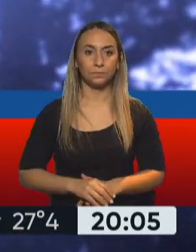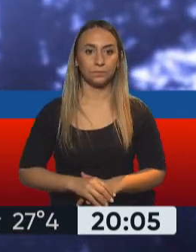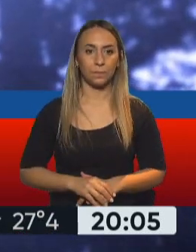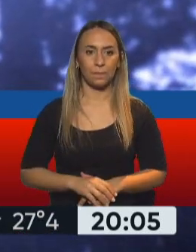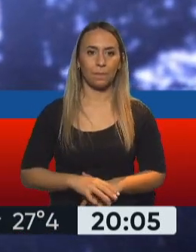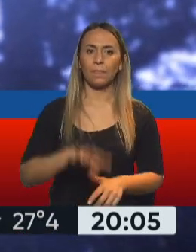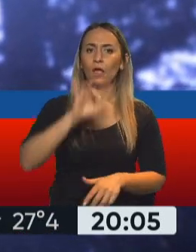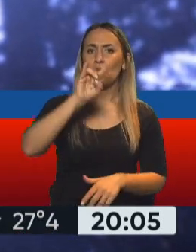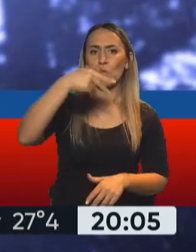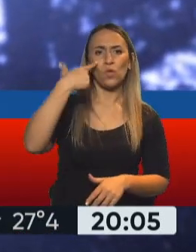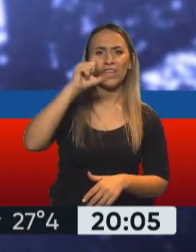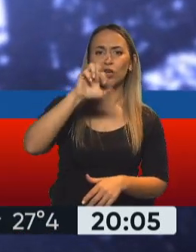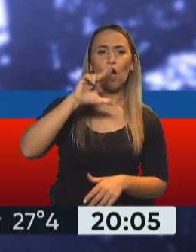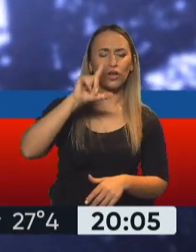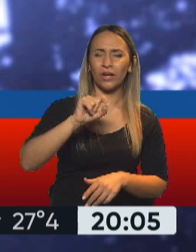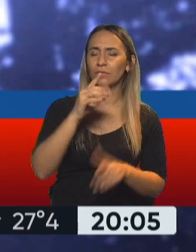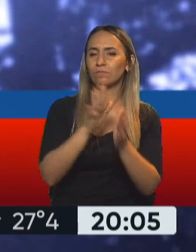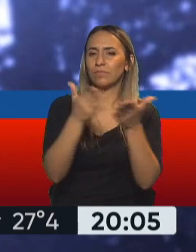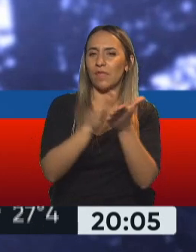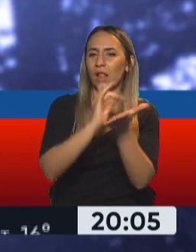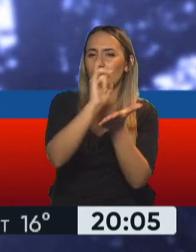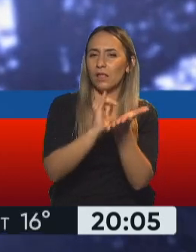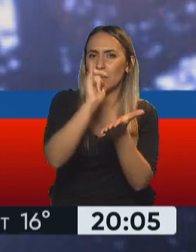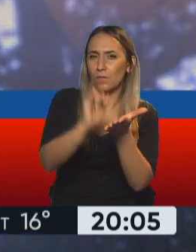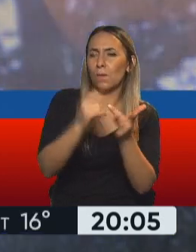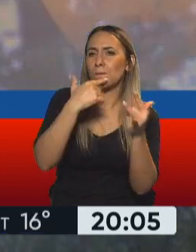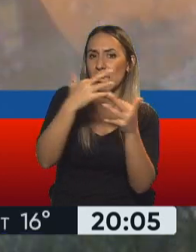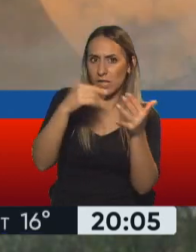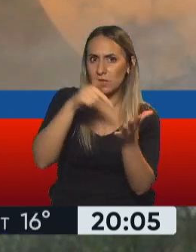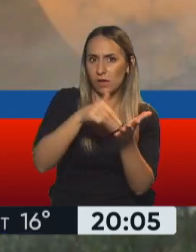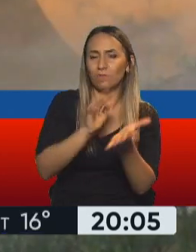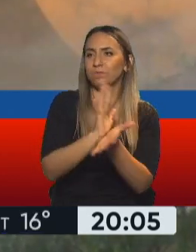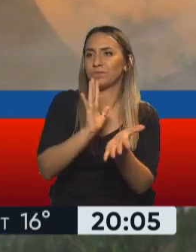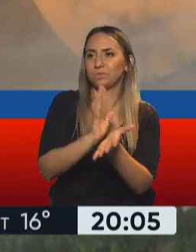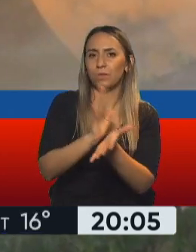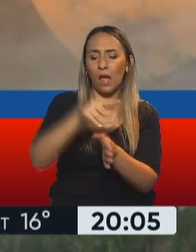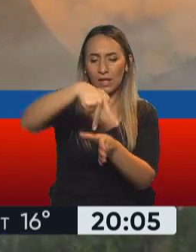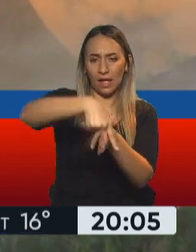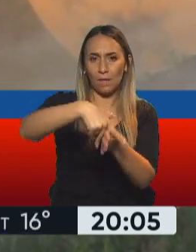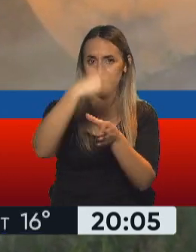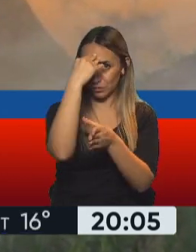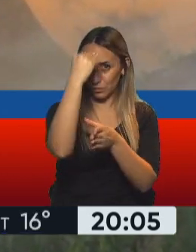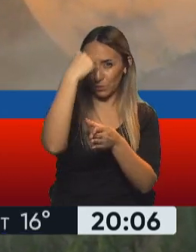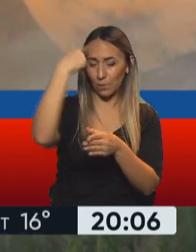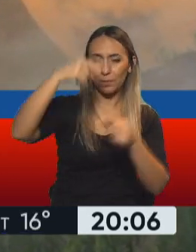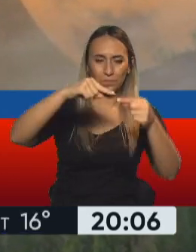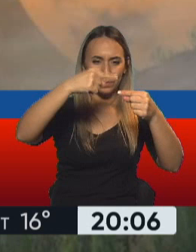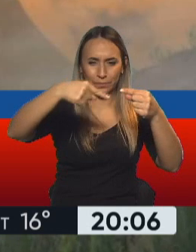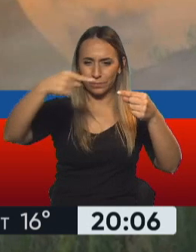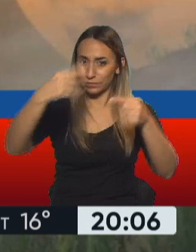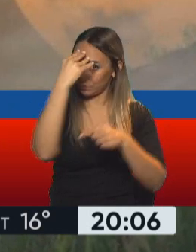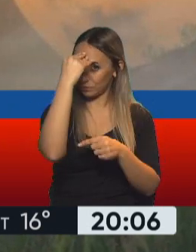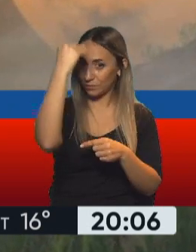El unicornio es una criatura mitológica y mágica que se representa como un caballo con un cuerno en espiral en la frente. Hasta